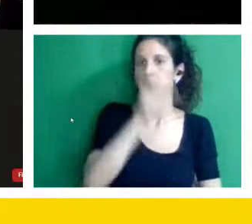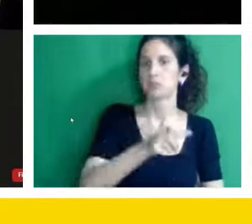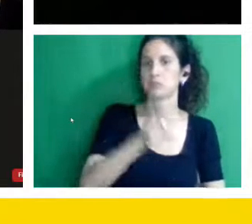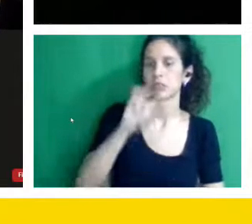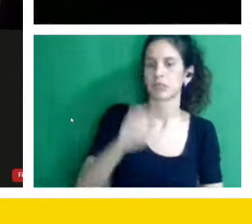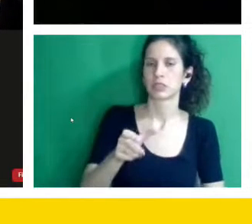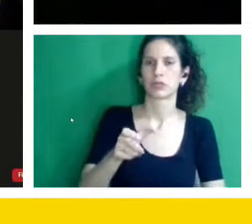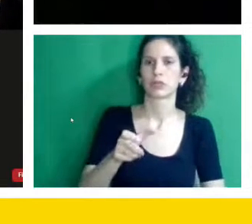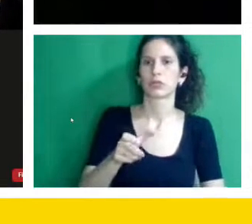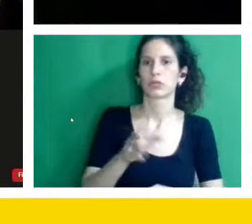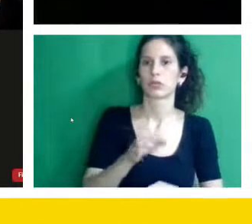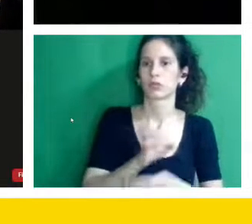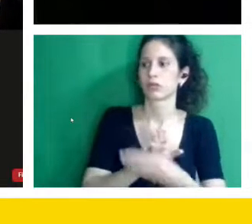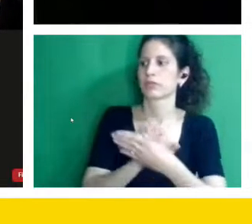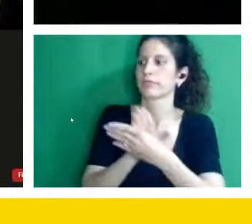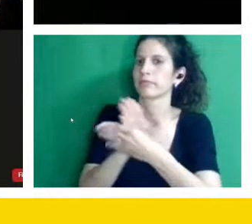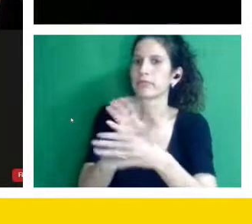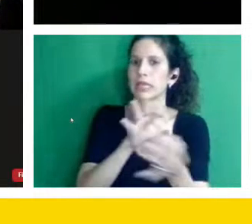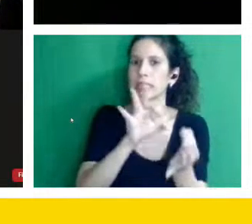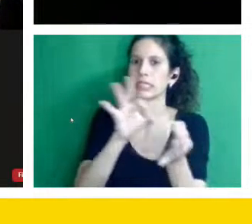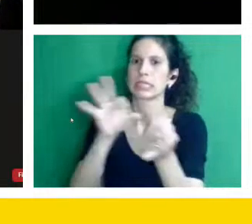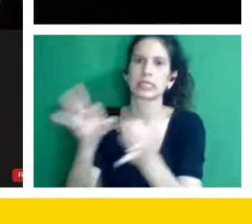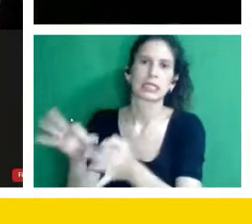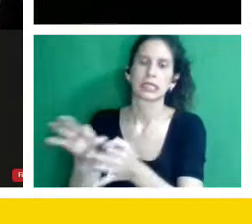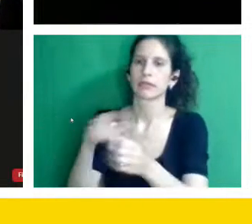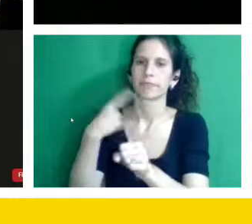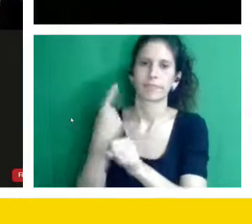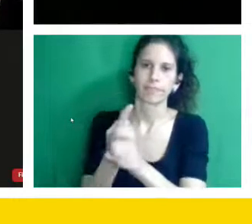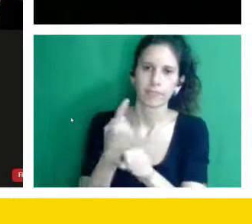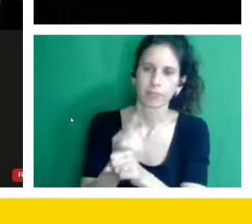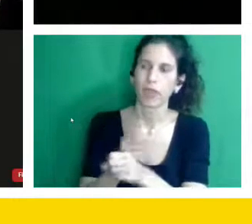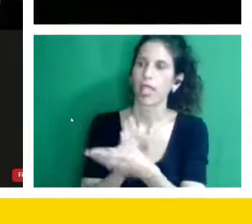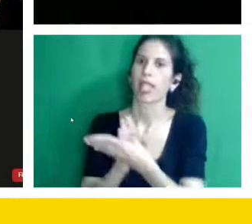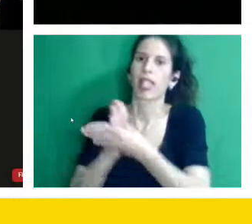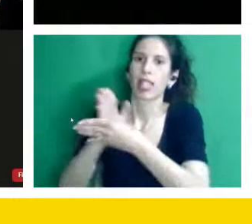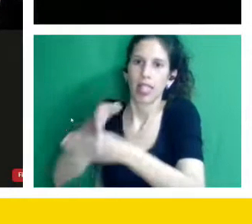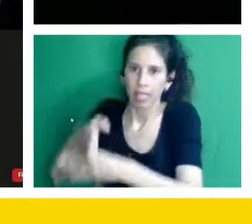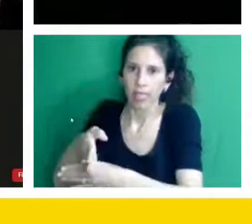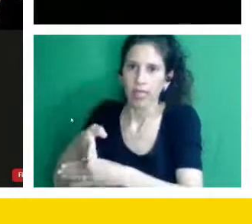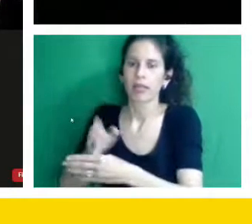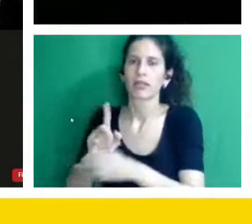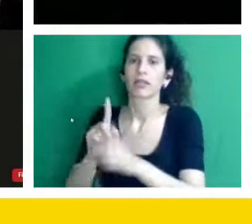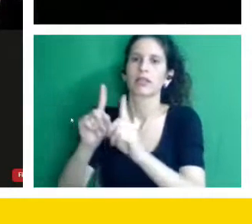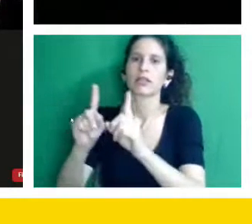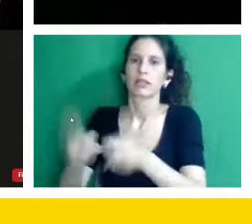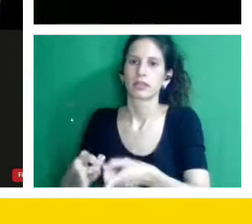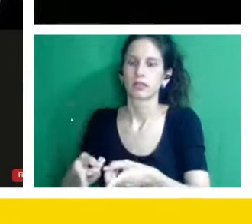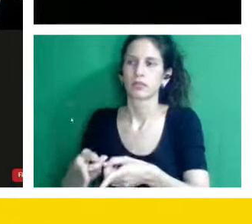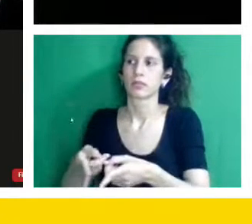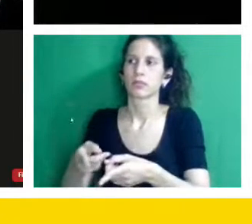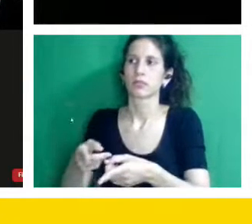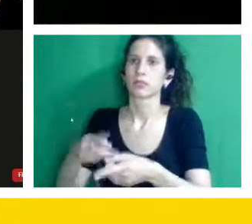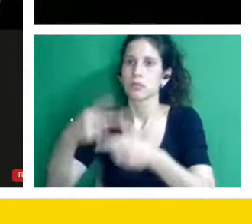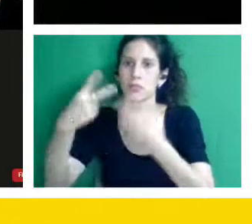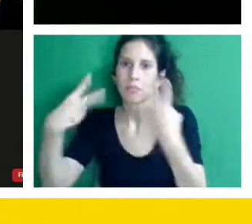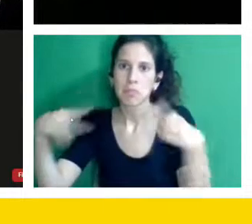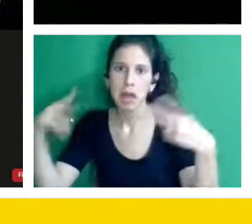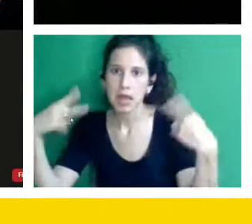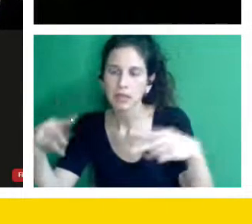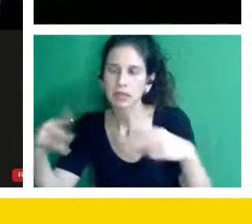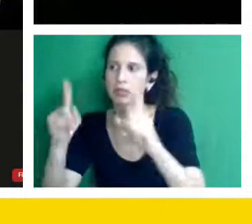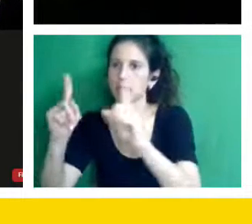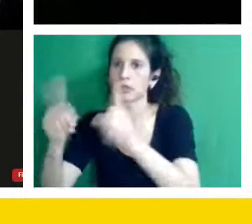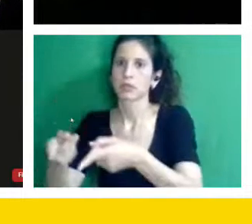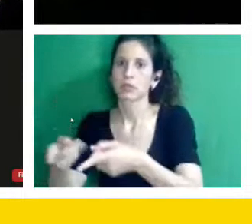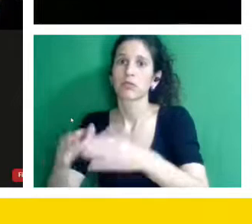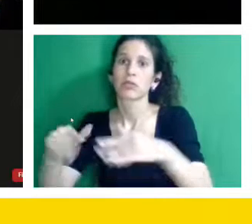sino poder llegar, poder estar, ¿sí? Poder pasar un tiempo y volver a su